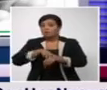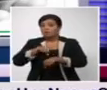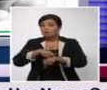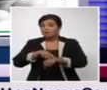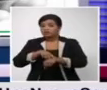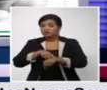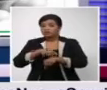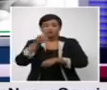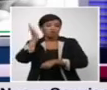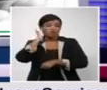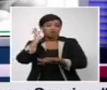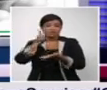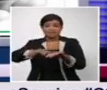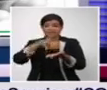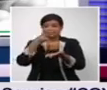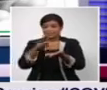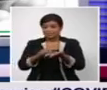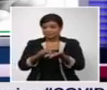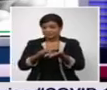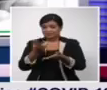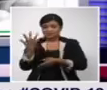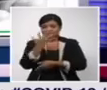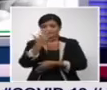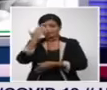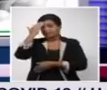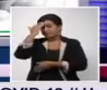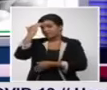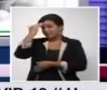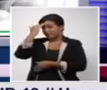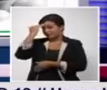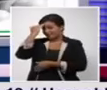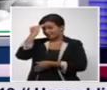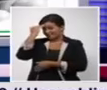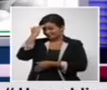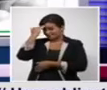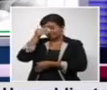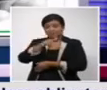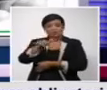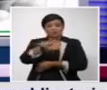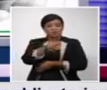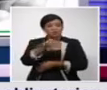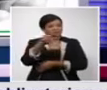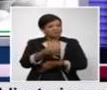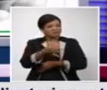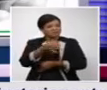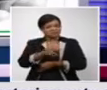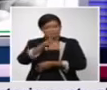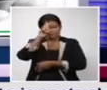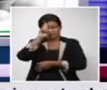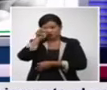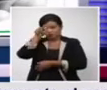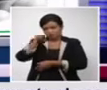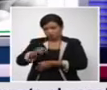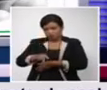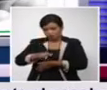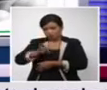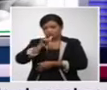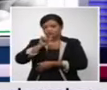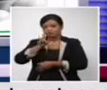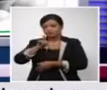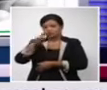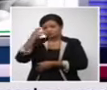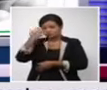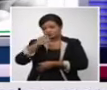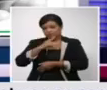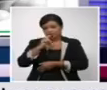la intérprete de lengua de señas, Maday Pérez, bienvenida, y recibo con muchísimo placer, como cada mañana ya, al doctor Francisco Durán